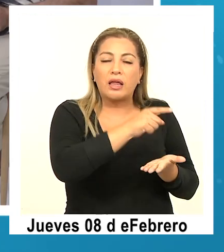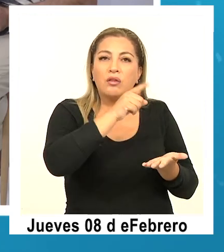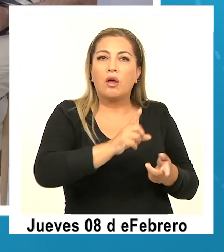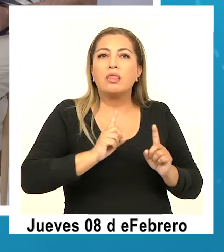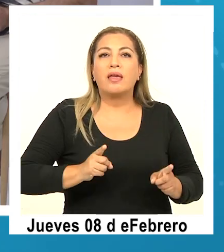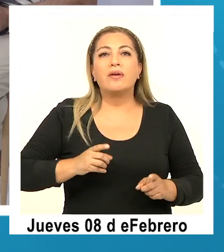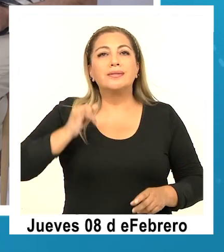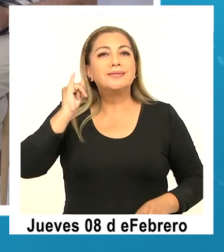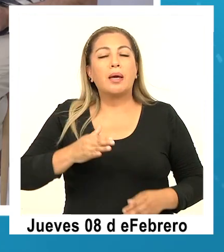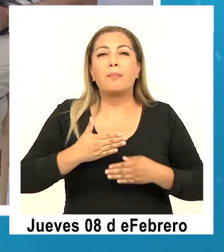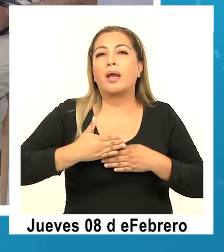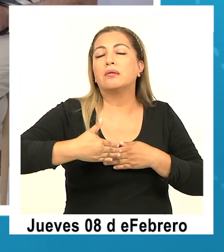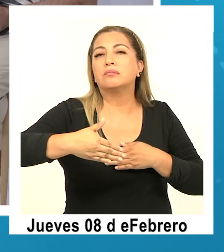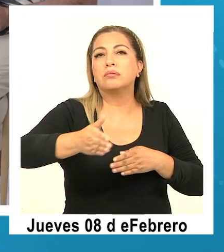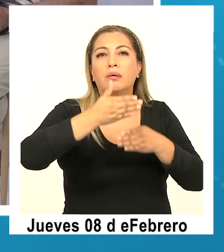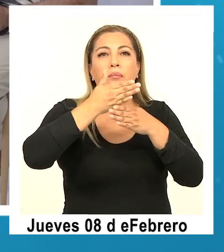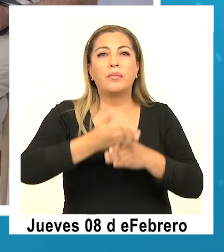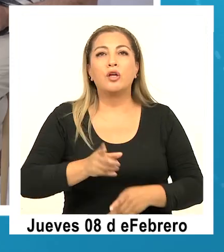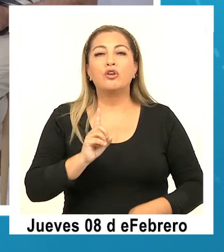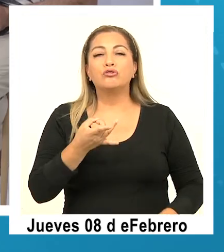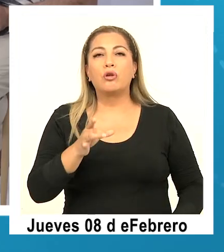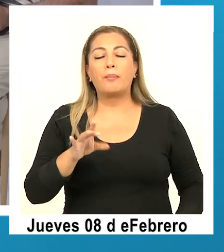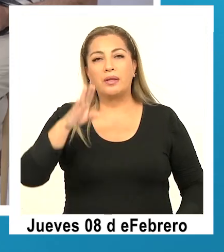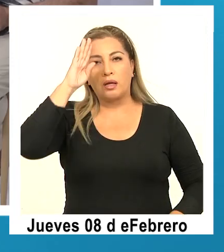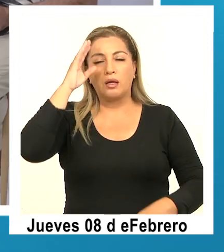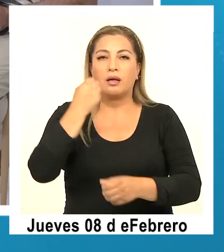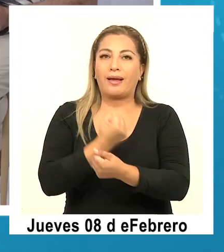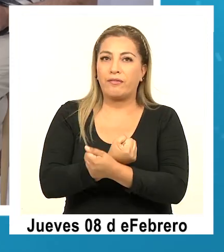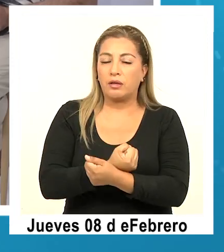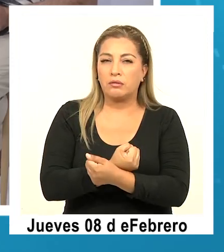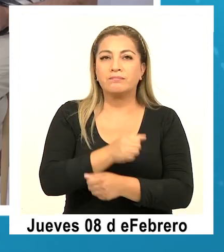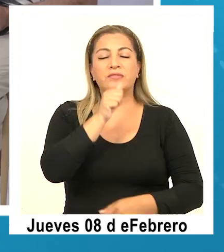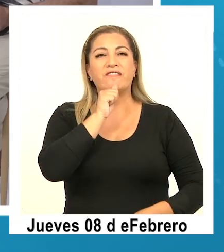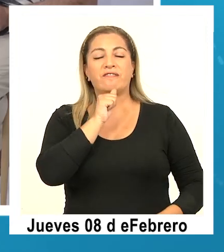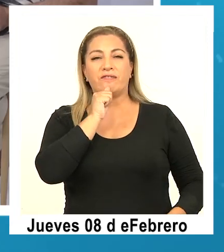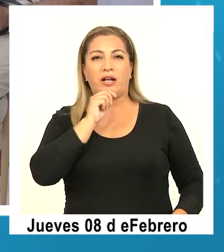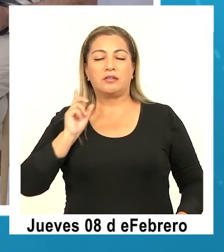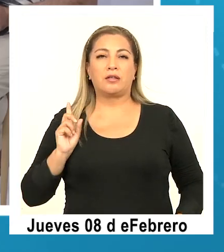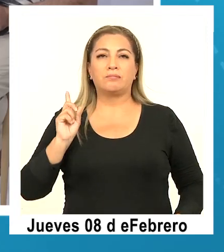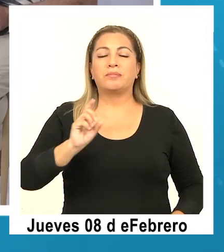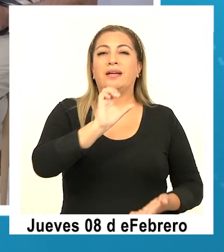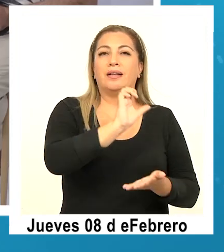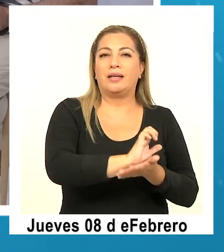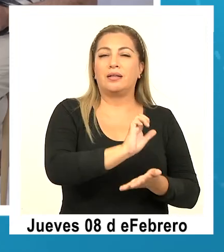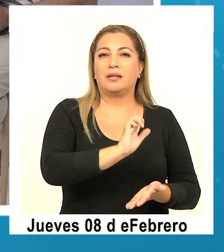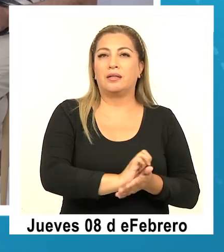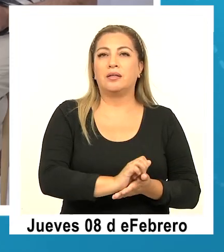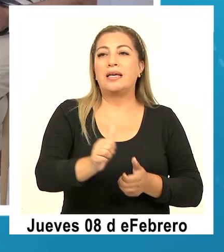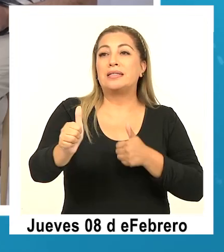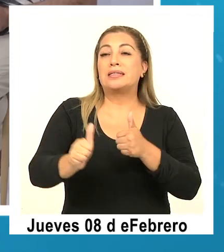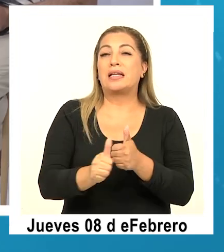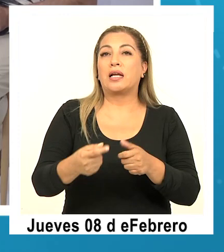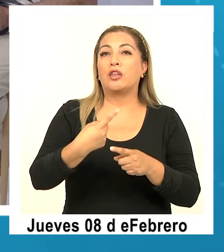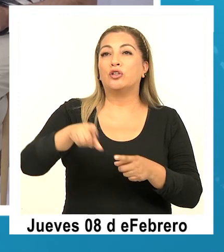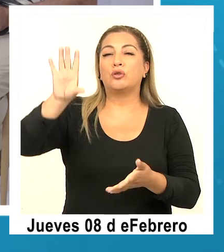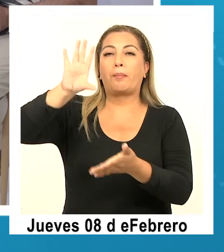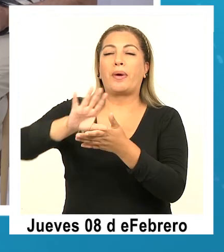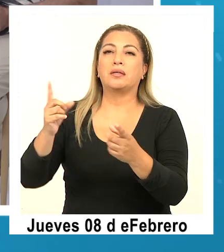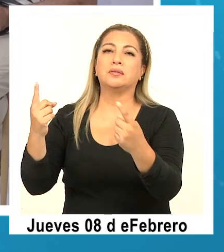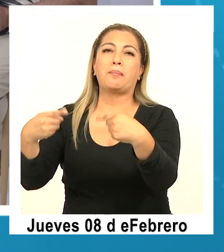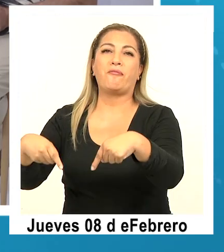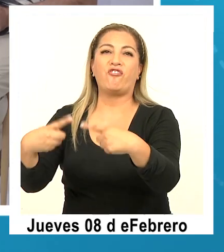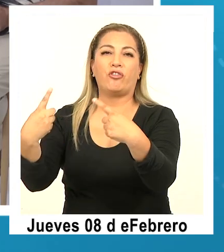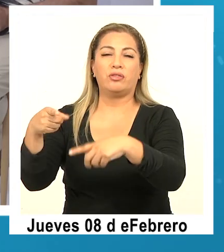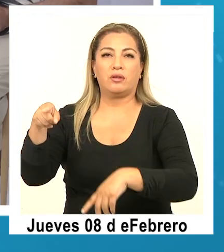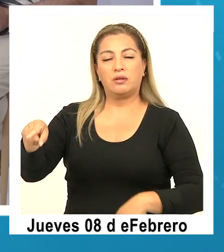ser permanente y no solo policial. Aquí falta presencia del Estado en la zona fronteriza, faltan